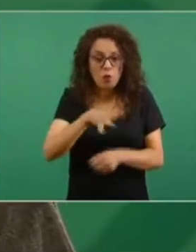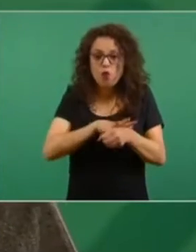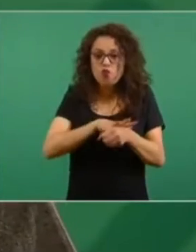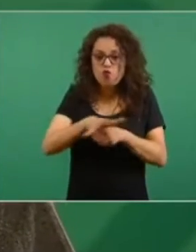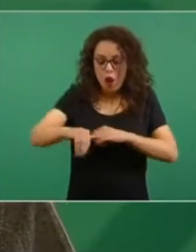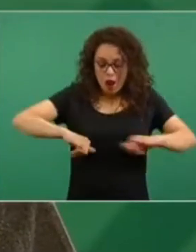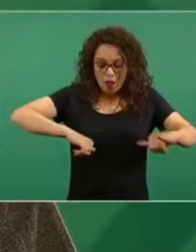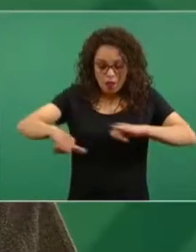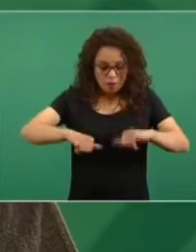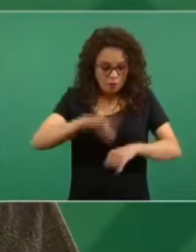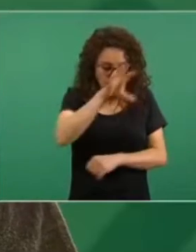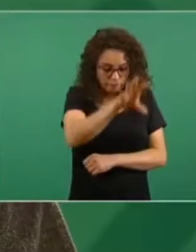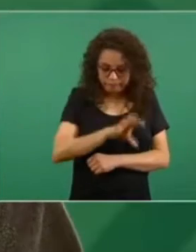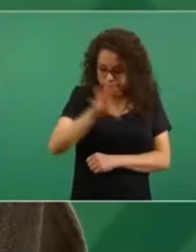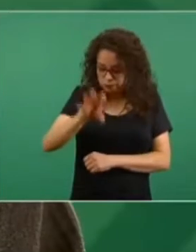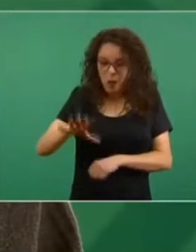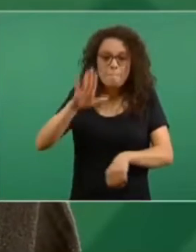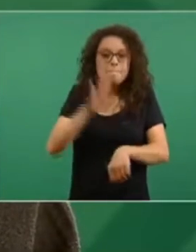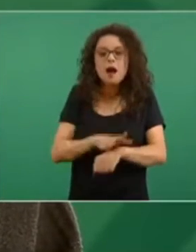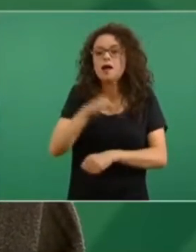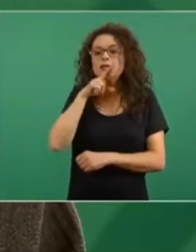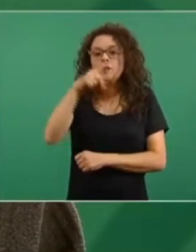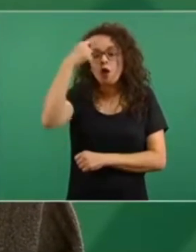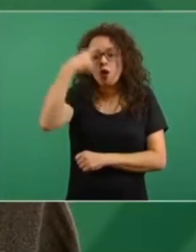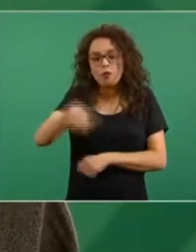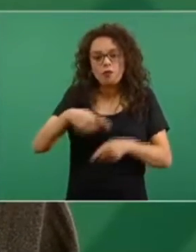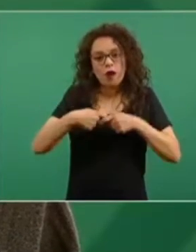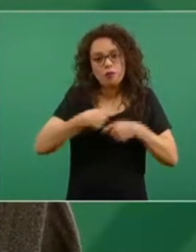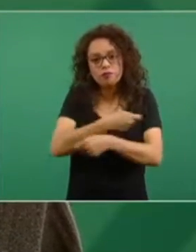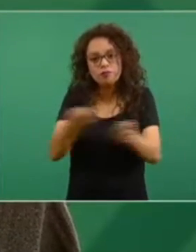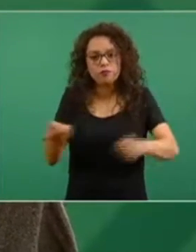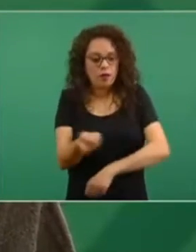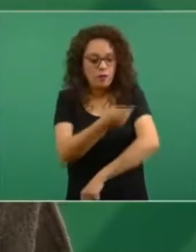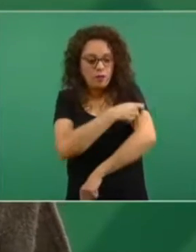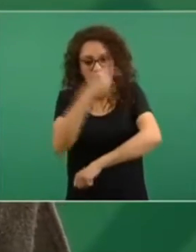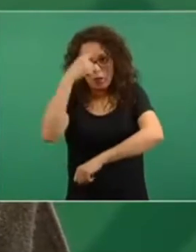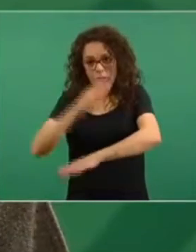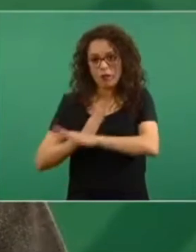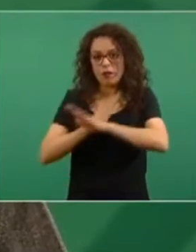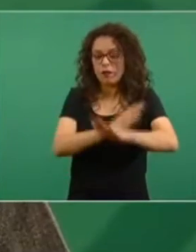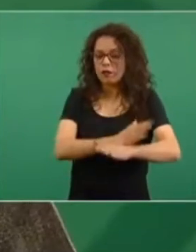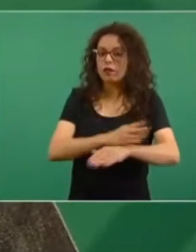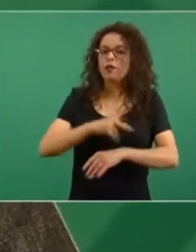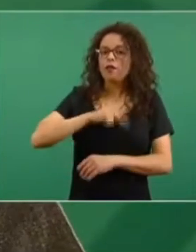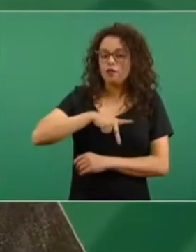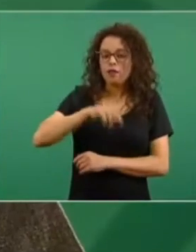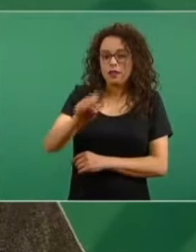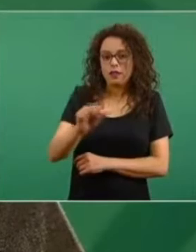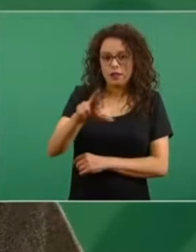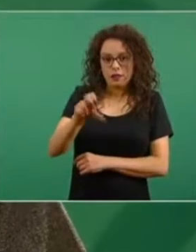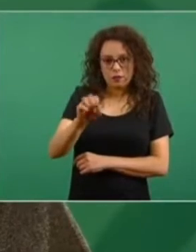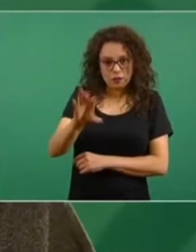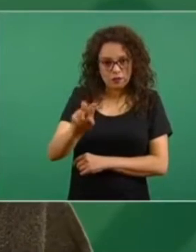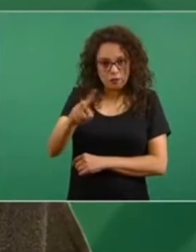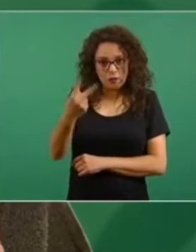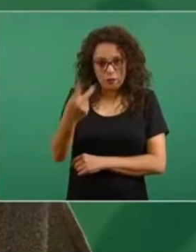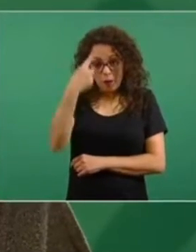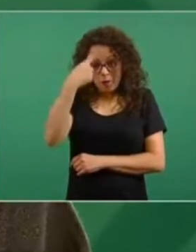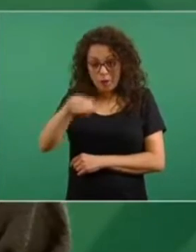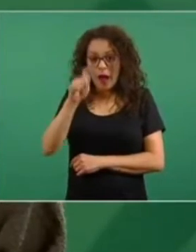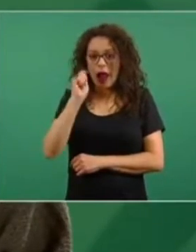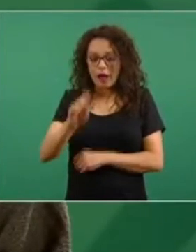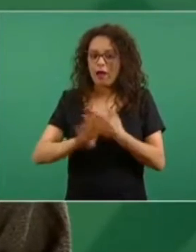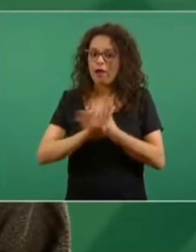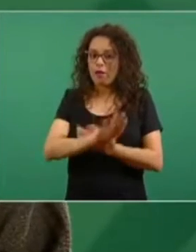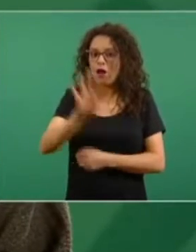geográfica óptima de la vacunación contra el virus SARS-CoV-2 para prevenir COVID cuando se tiene